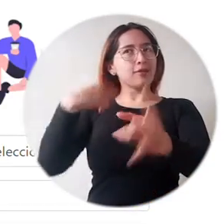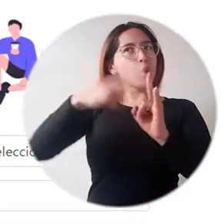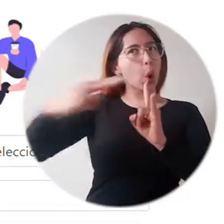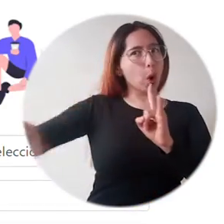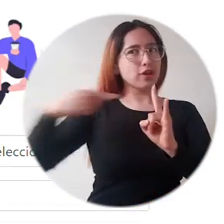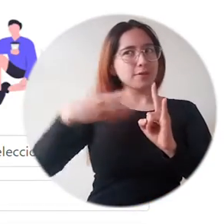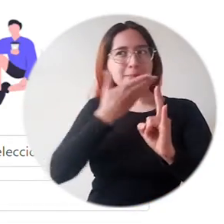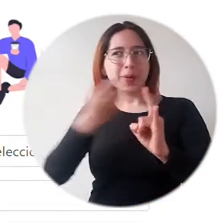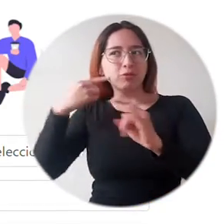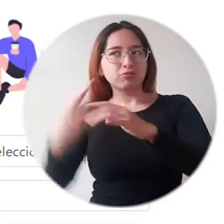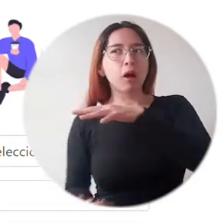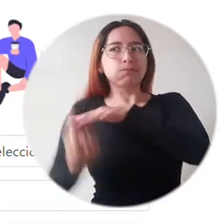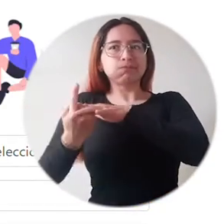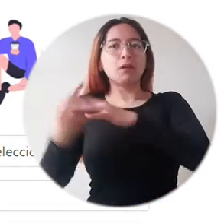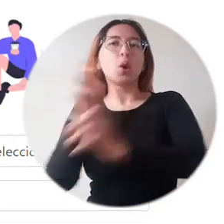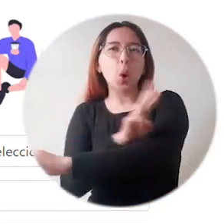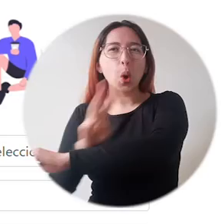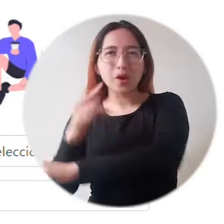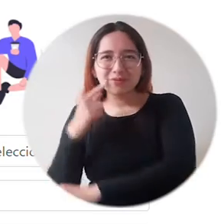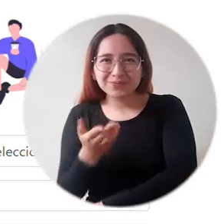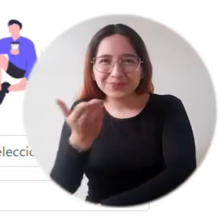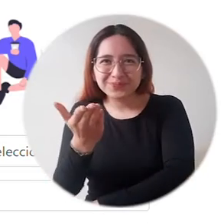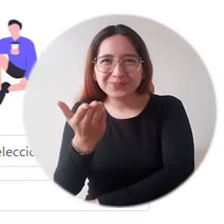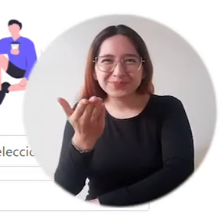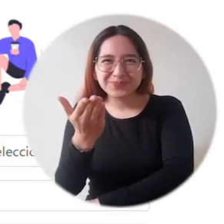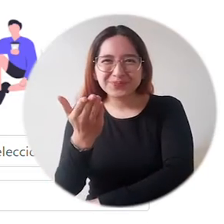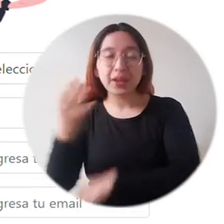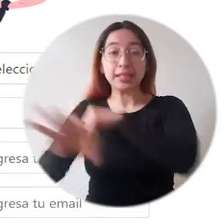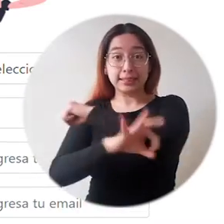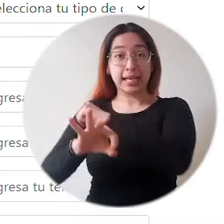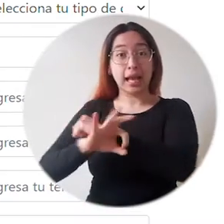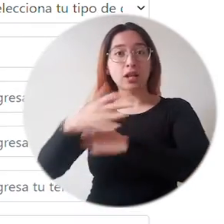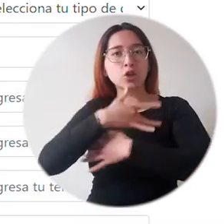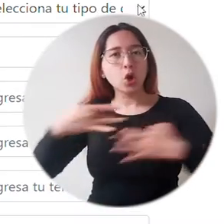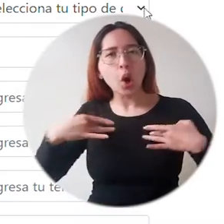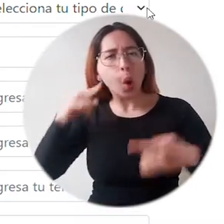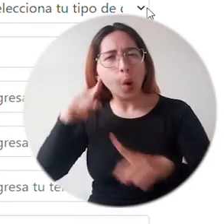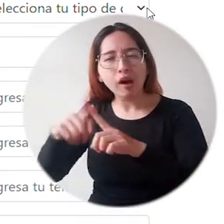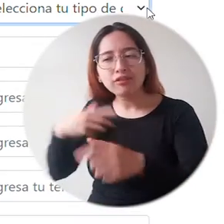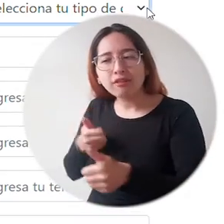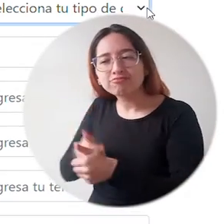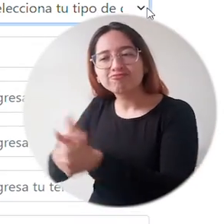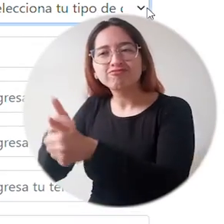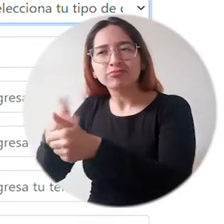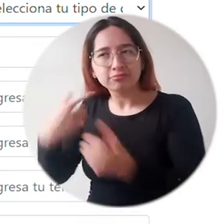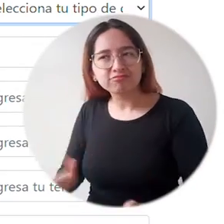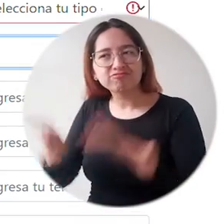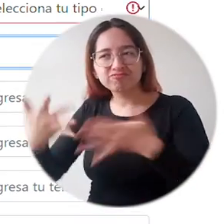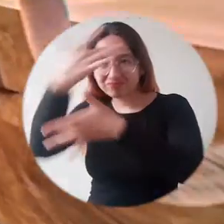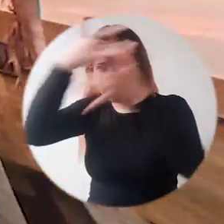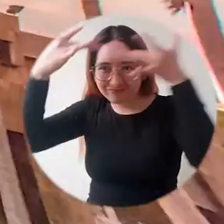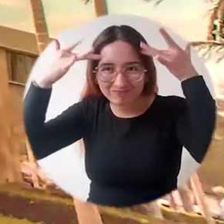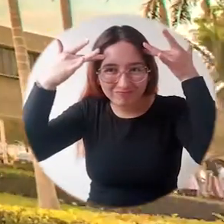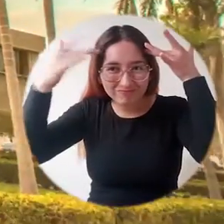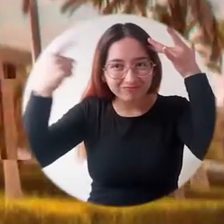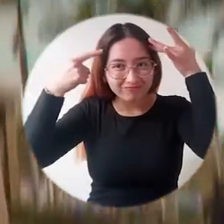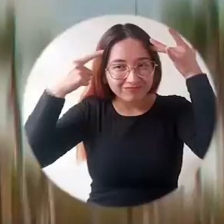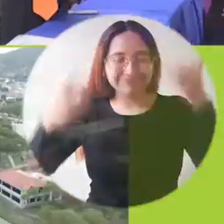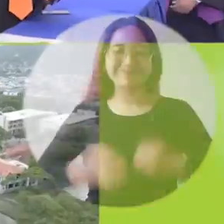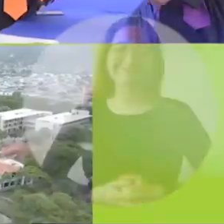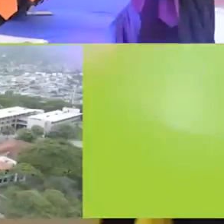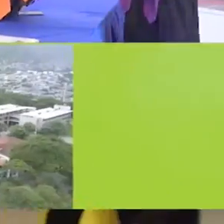del magdalena creó la plataforma digital psico salud que proporciona información de apoyo y acompañamiento a la salud mental